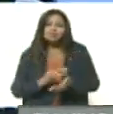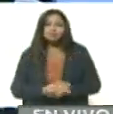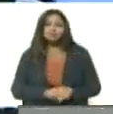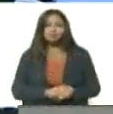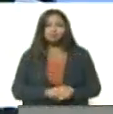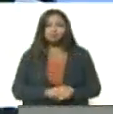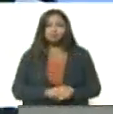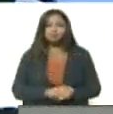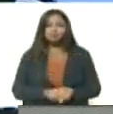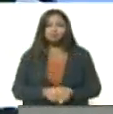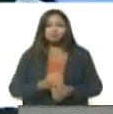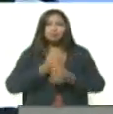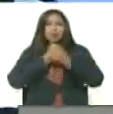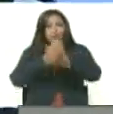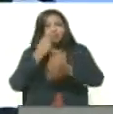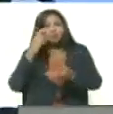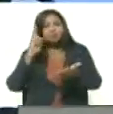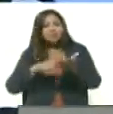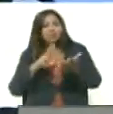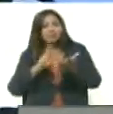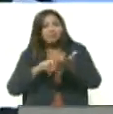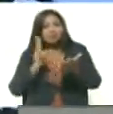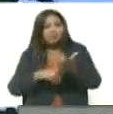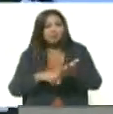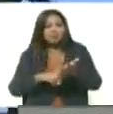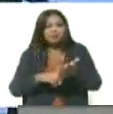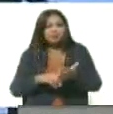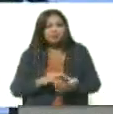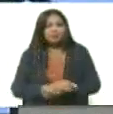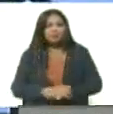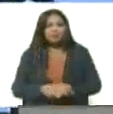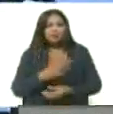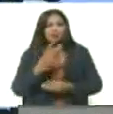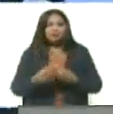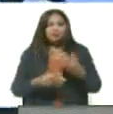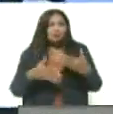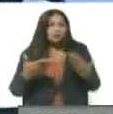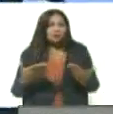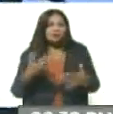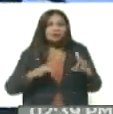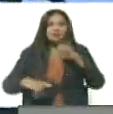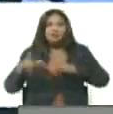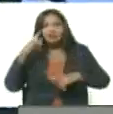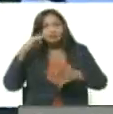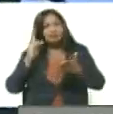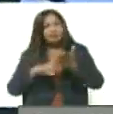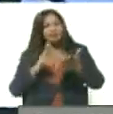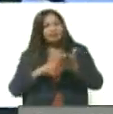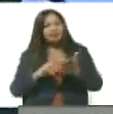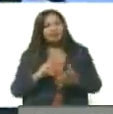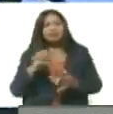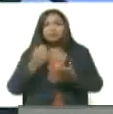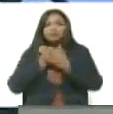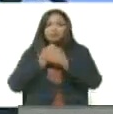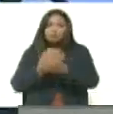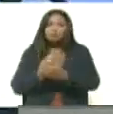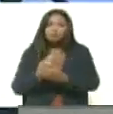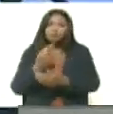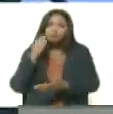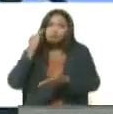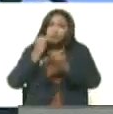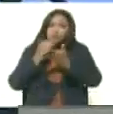que el amor verdadero, que cuando se ama de verdad, ese amor se pone a